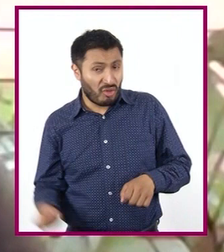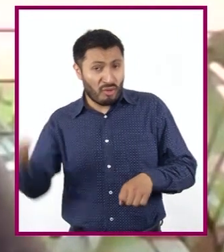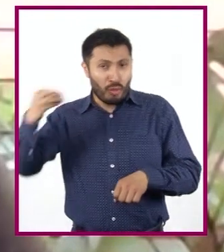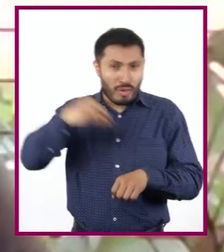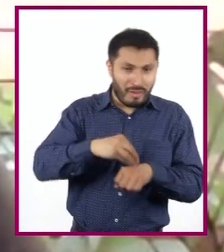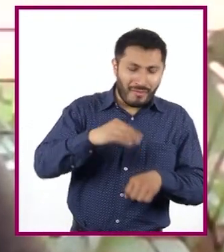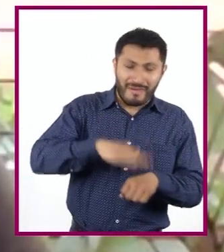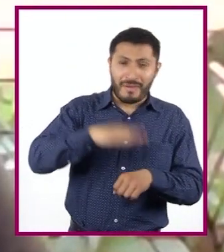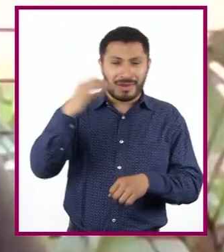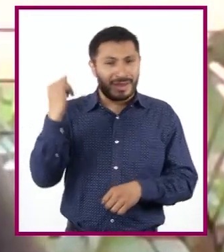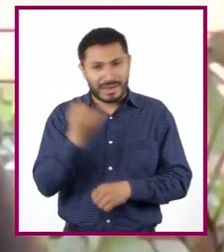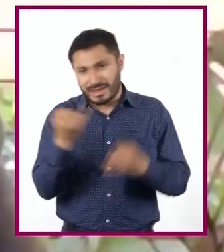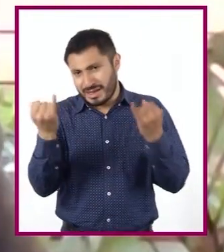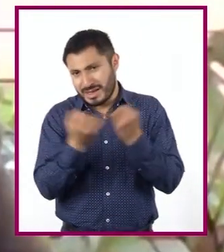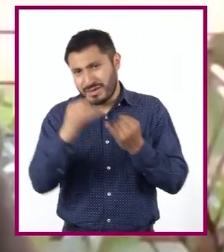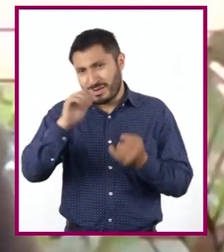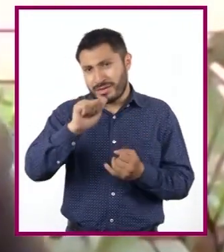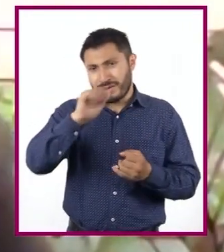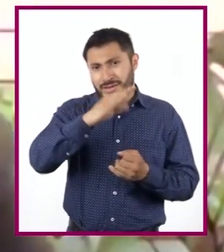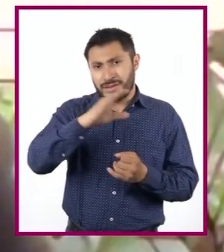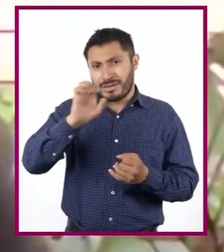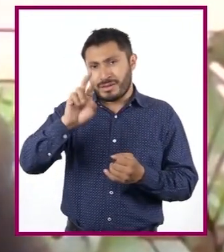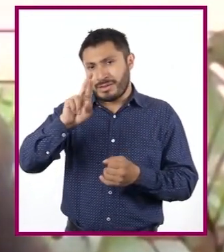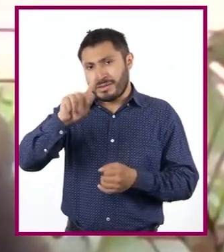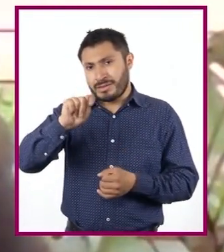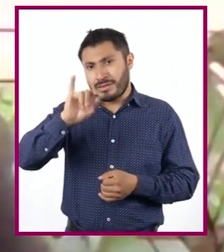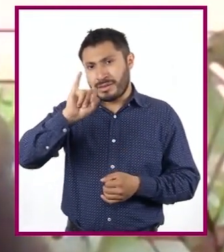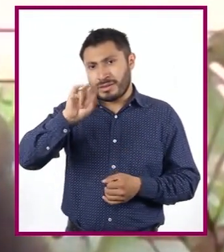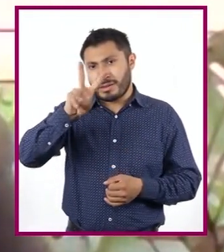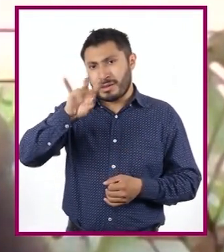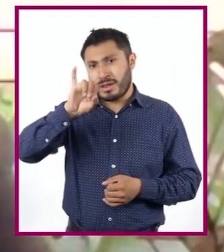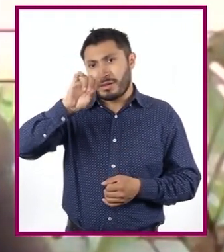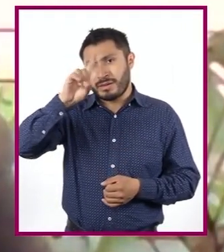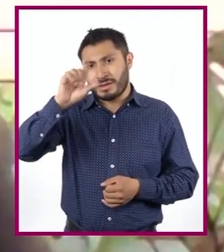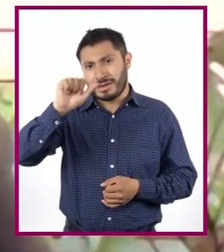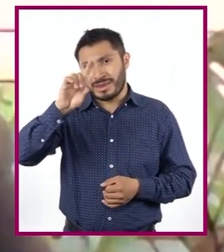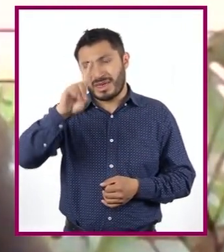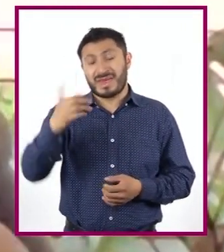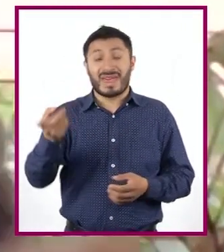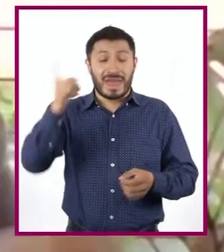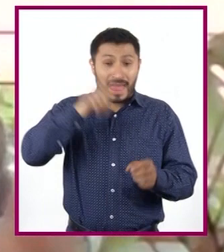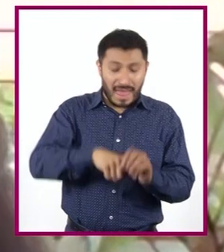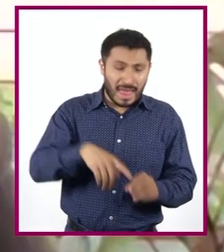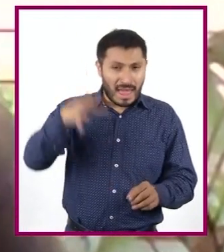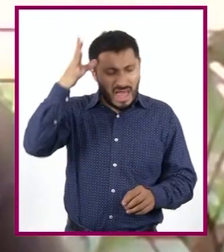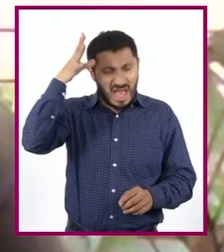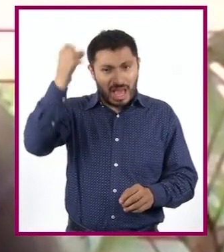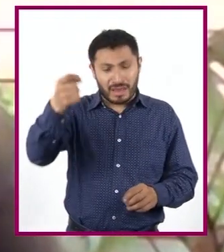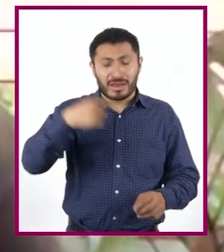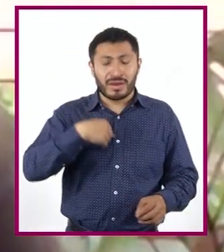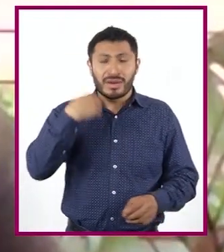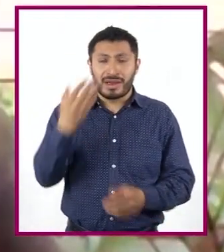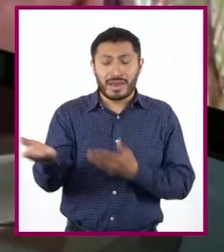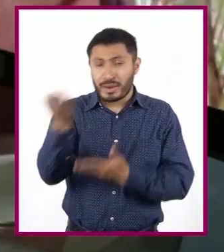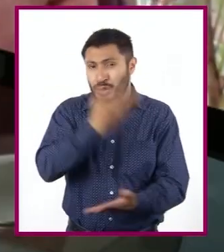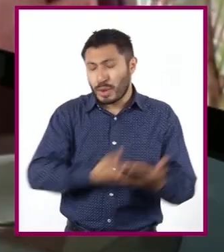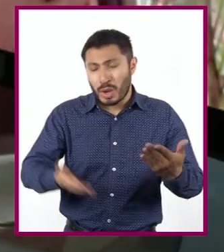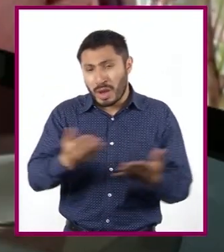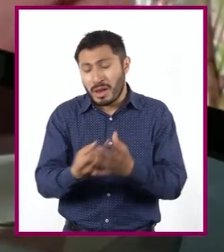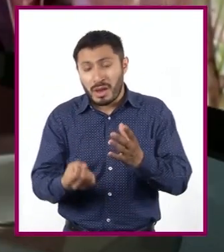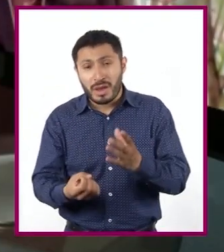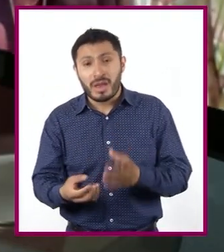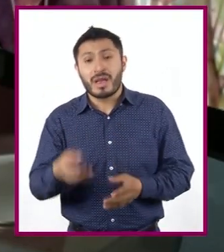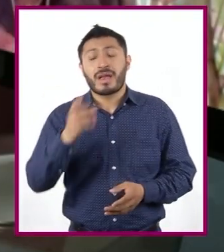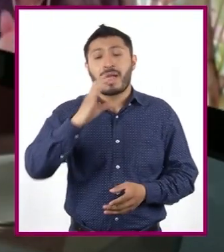yo tuve acercamiento a Genoveva de Brabante. Yo creo que es uno de mis primeros libros literarios en el nivel de una